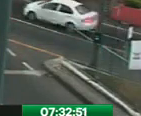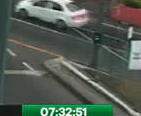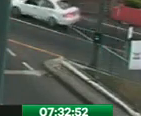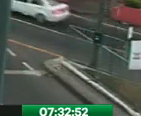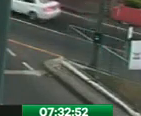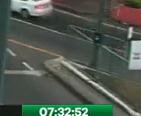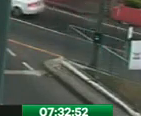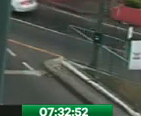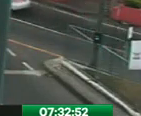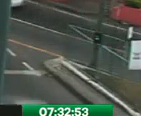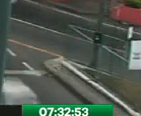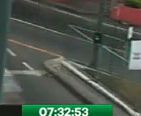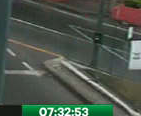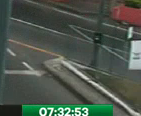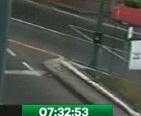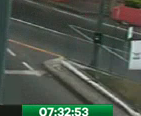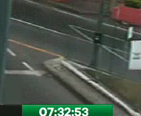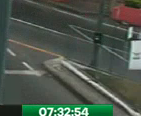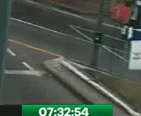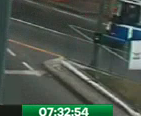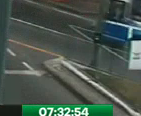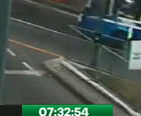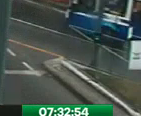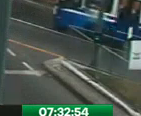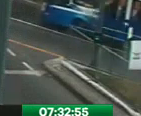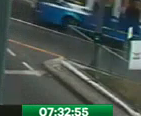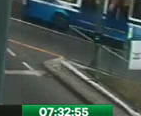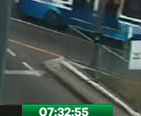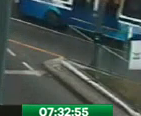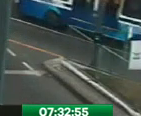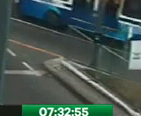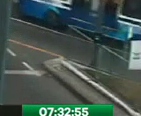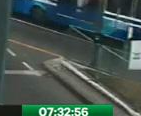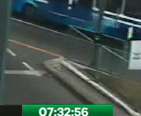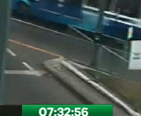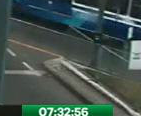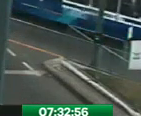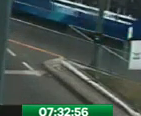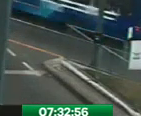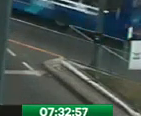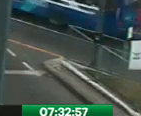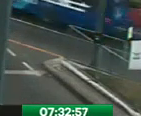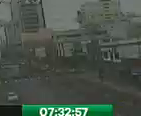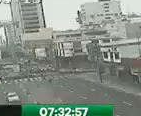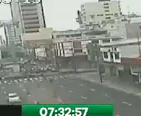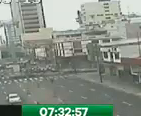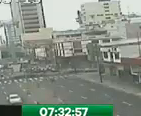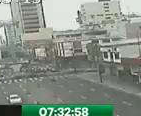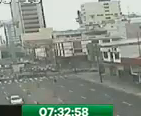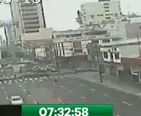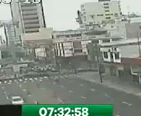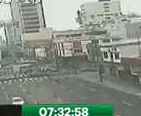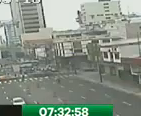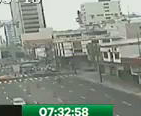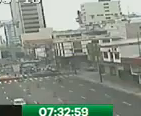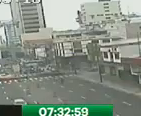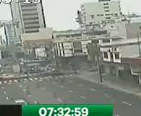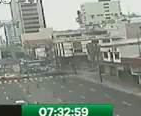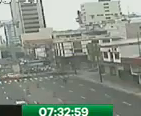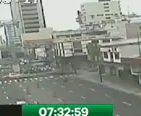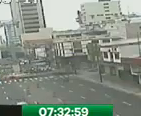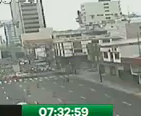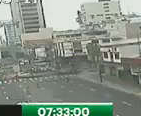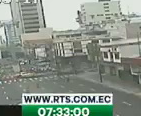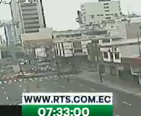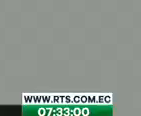norte. Con la cual. Bueno, no, pues ahí está. Ahí está la ciudad de Guayaquil cuando son las 7 de la mañana con 33 minutos. Regálanos otra panorámica